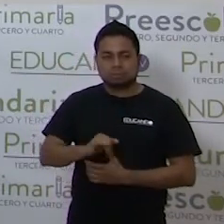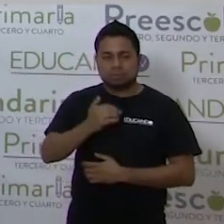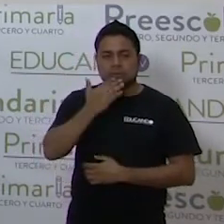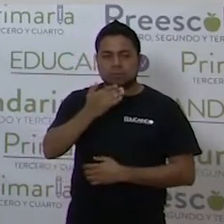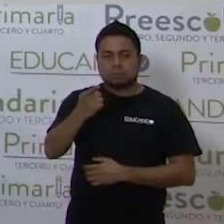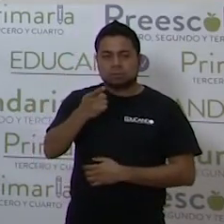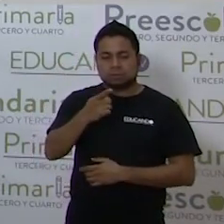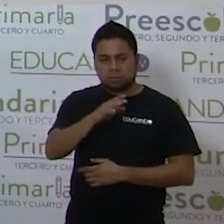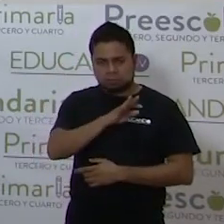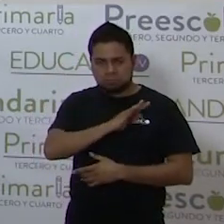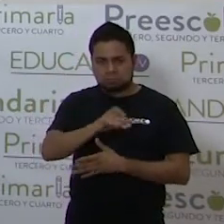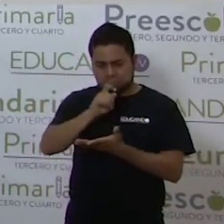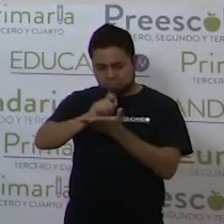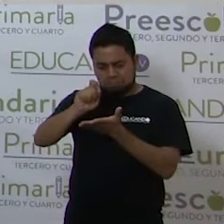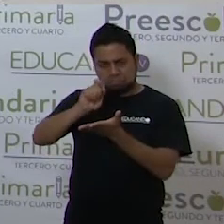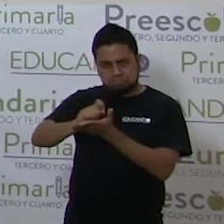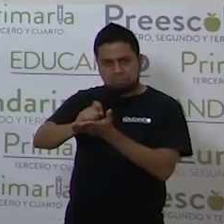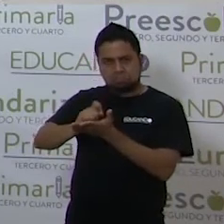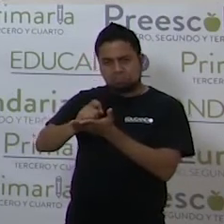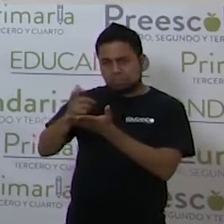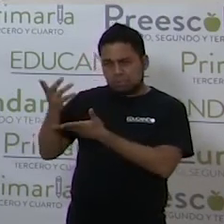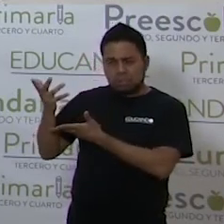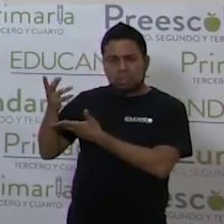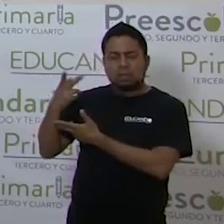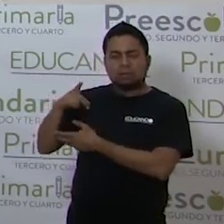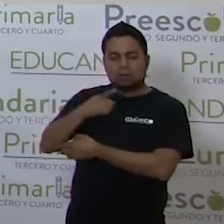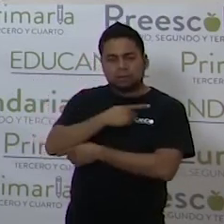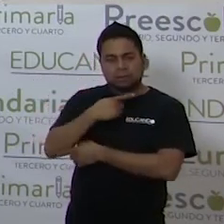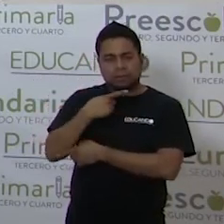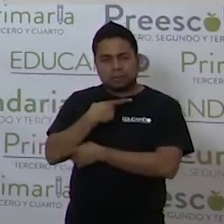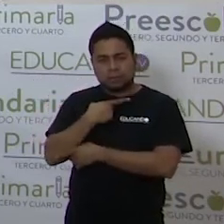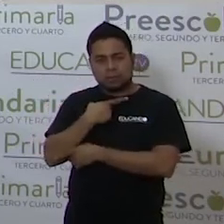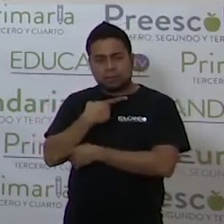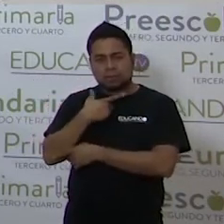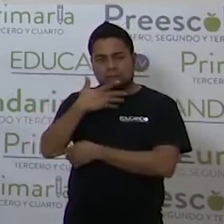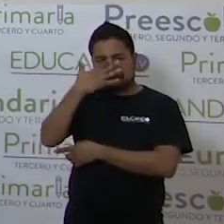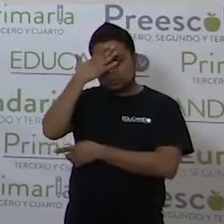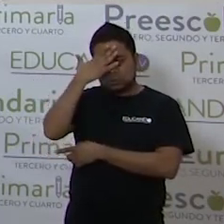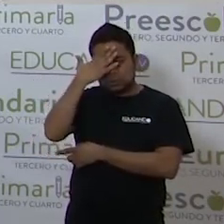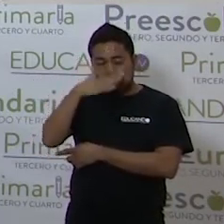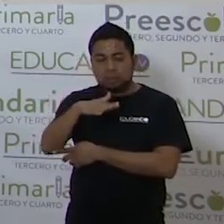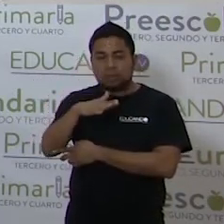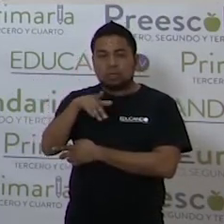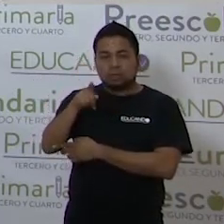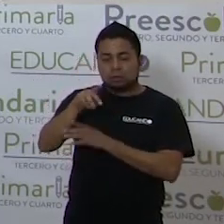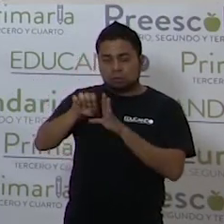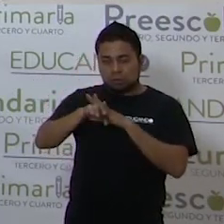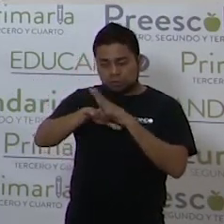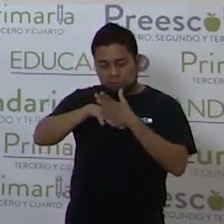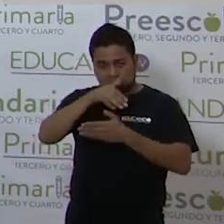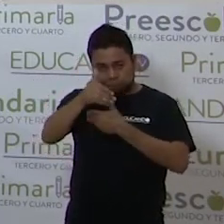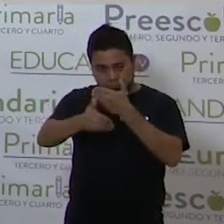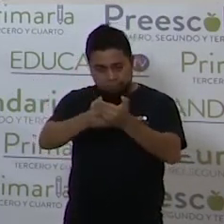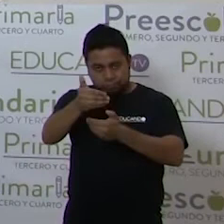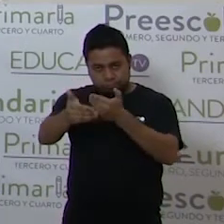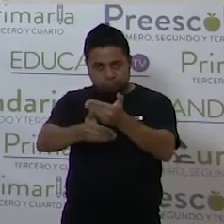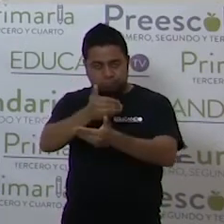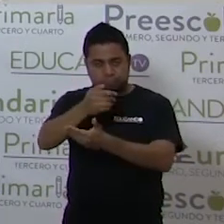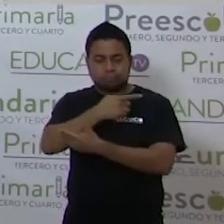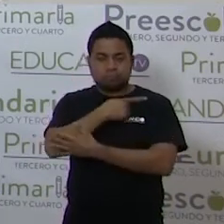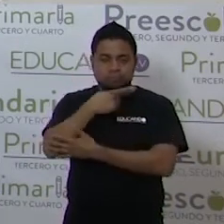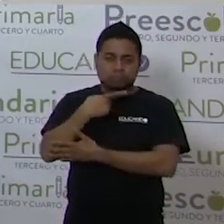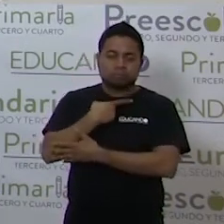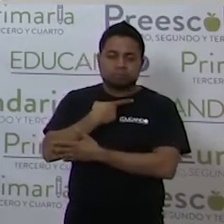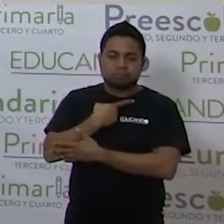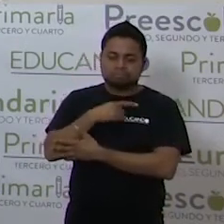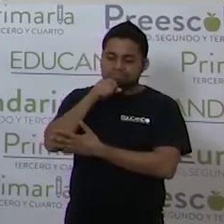pueden trabajarlo así pero deben ser conscientes de que si hacen el procedimiento completo tienen que hacer